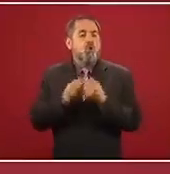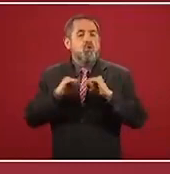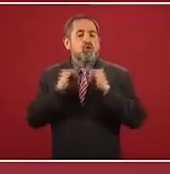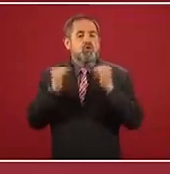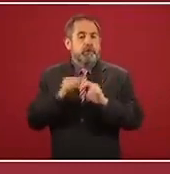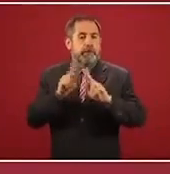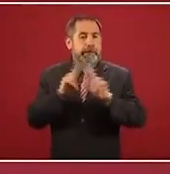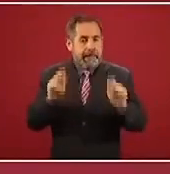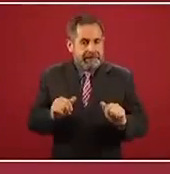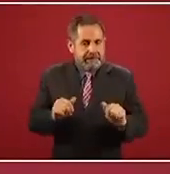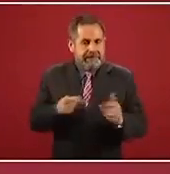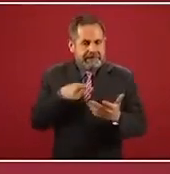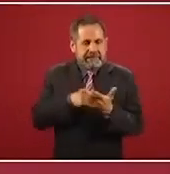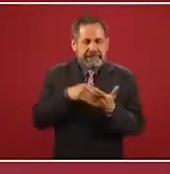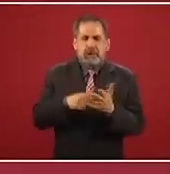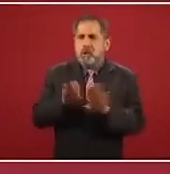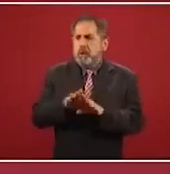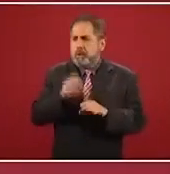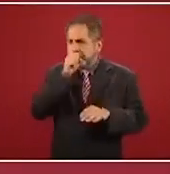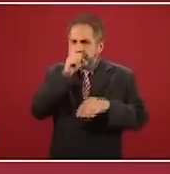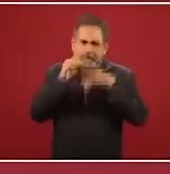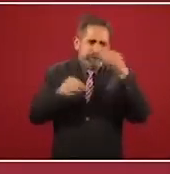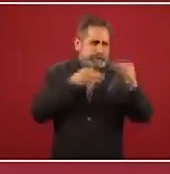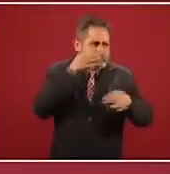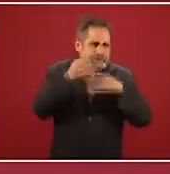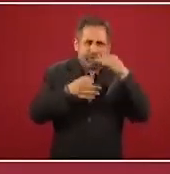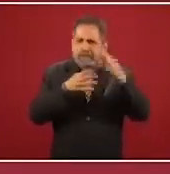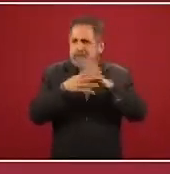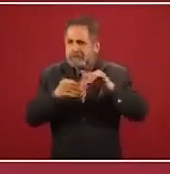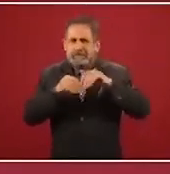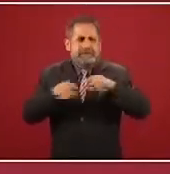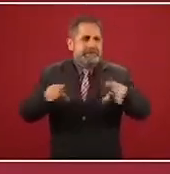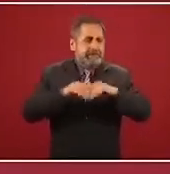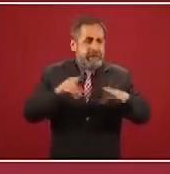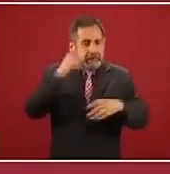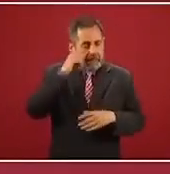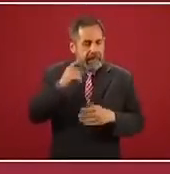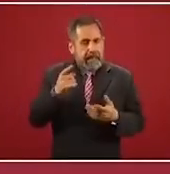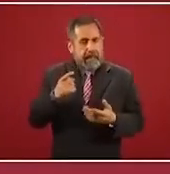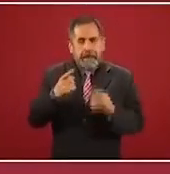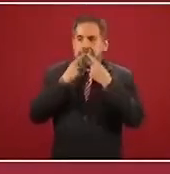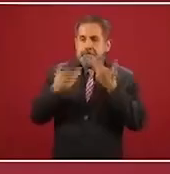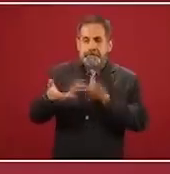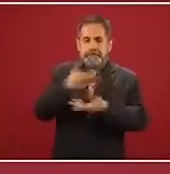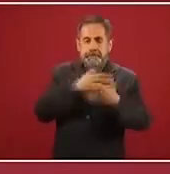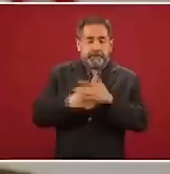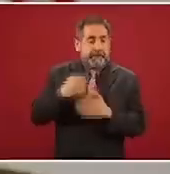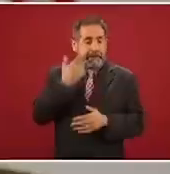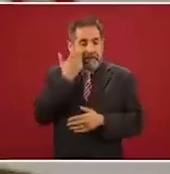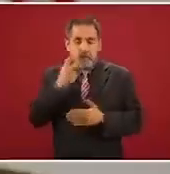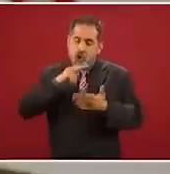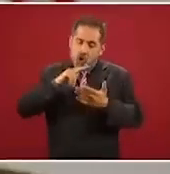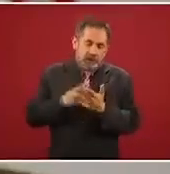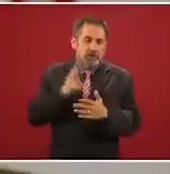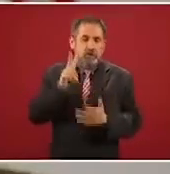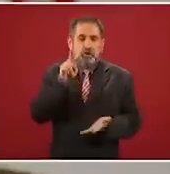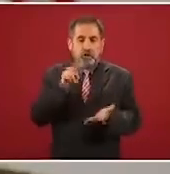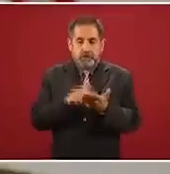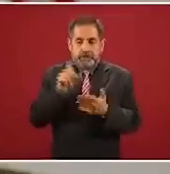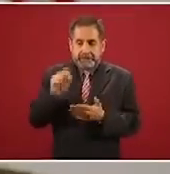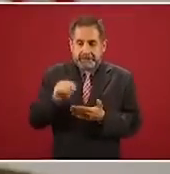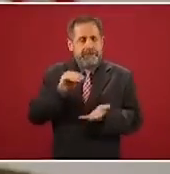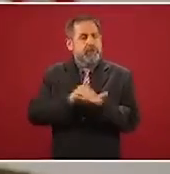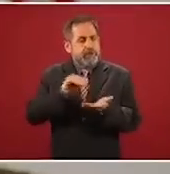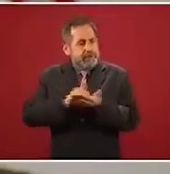de difusión y de invitación al diálogo, porque queremos reposicionar durante 2020 para que